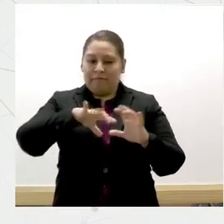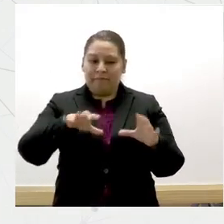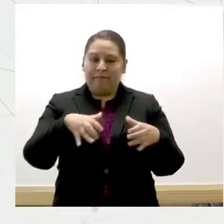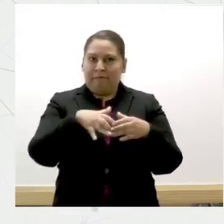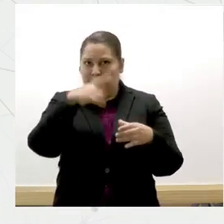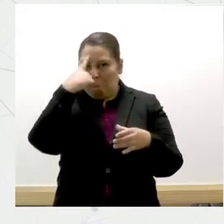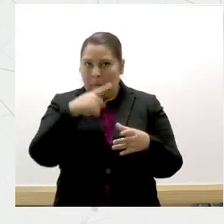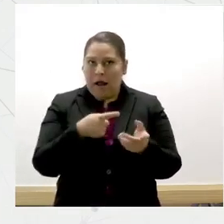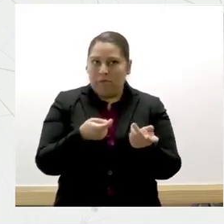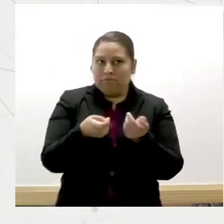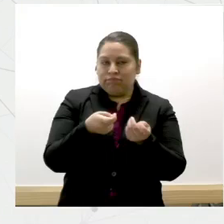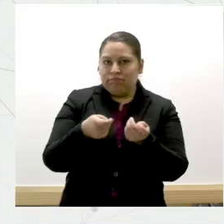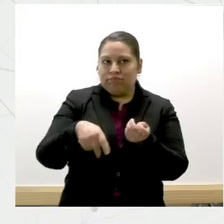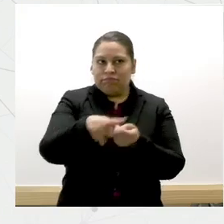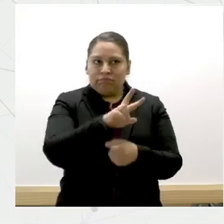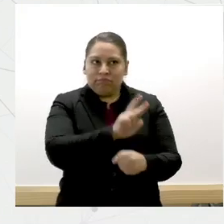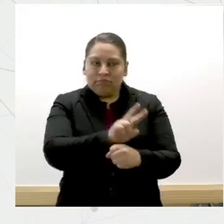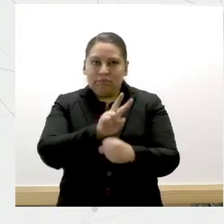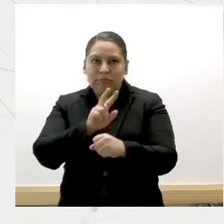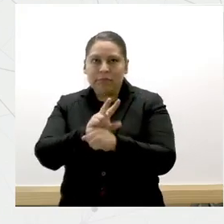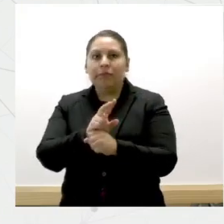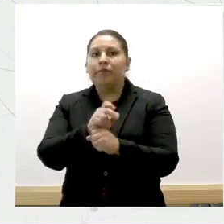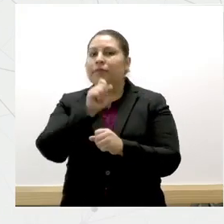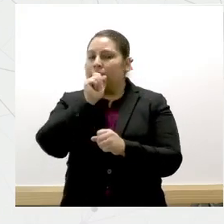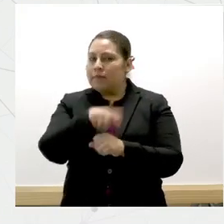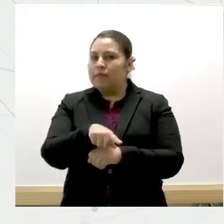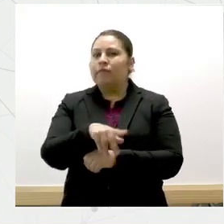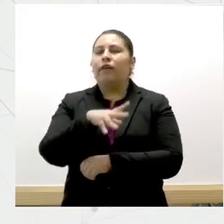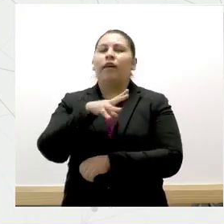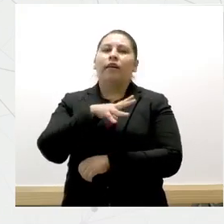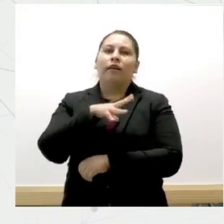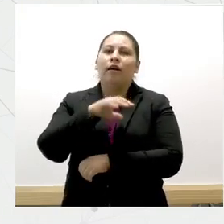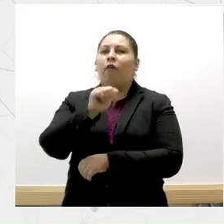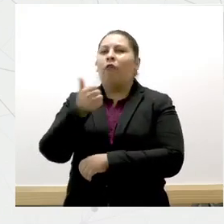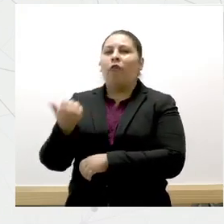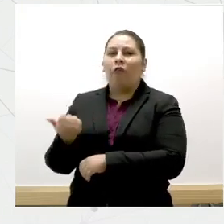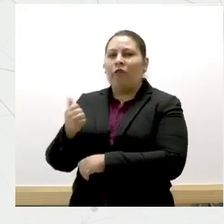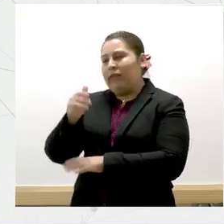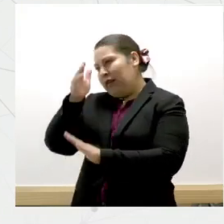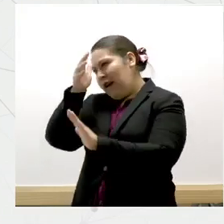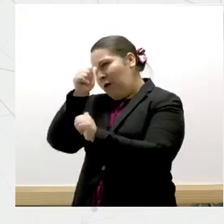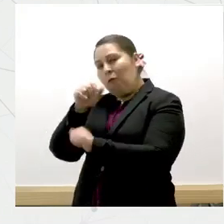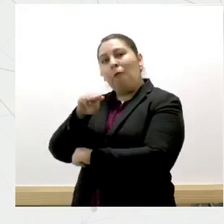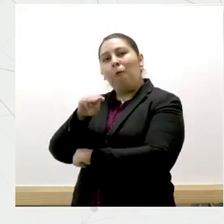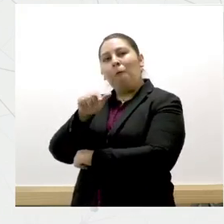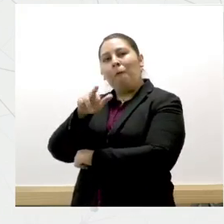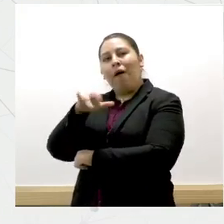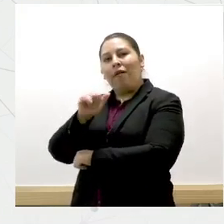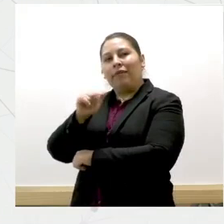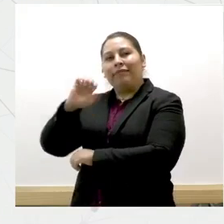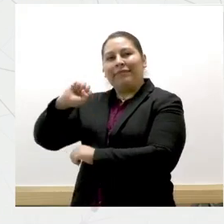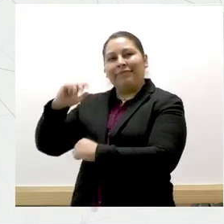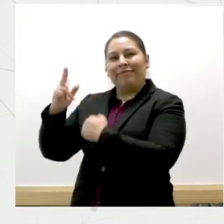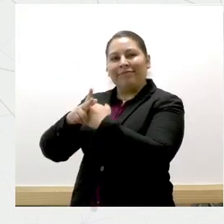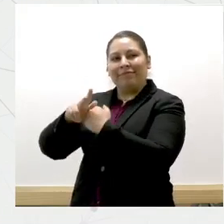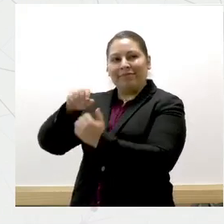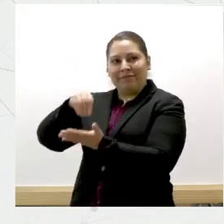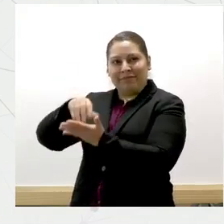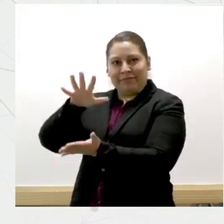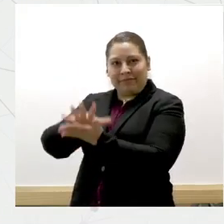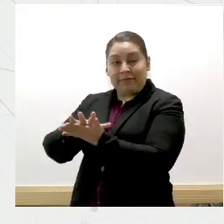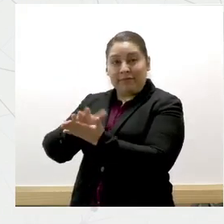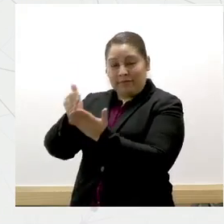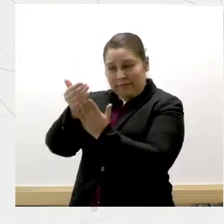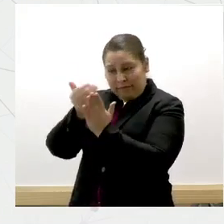marco del mismo. Hemos tenido también otros instrumentos como el convenio marco del Consejo de Europa, que lo que pretende es algo que puede parecer